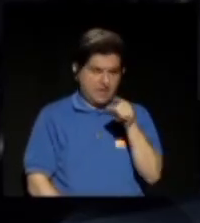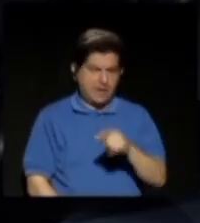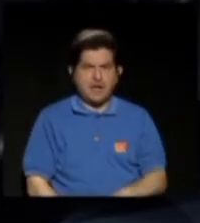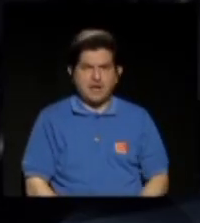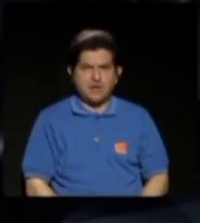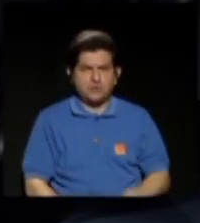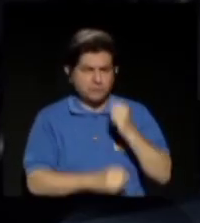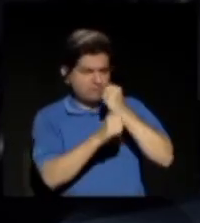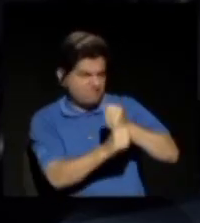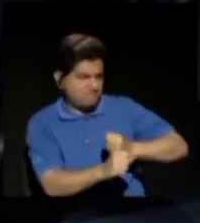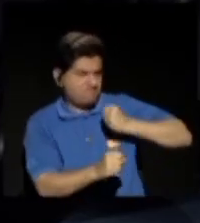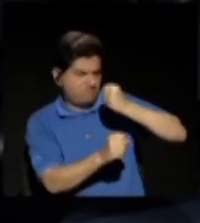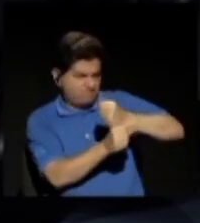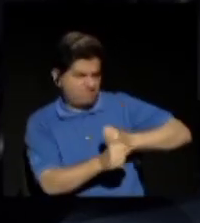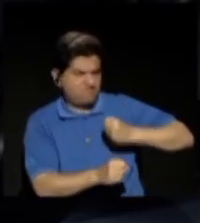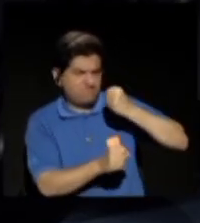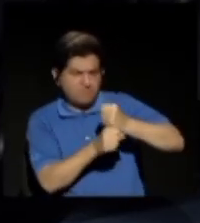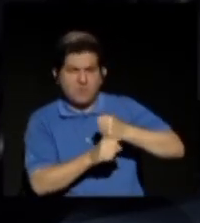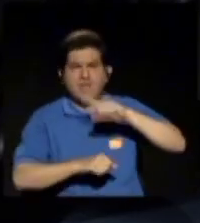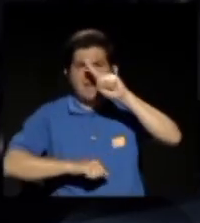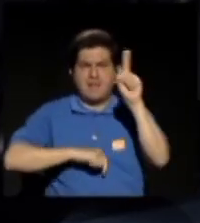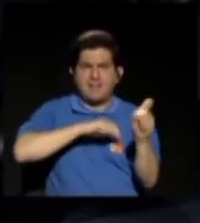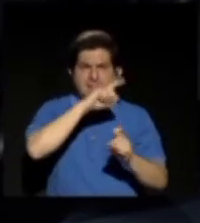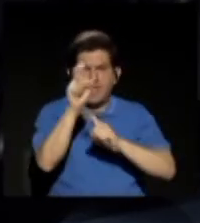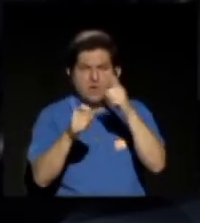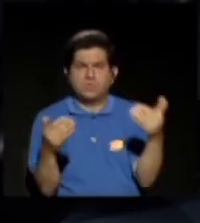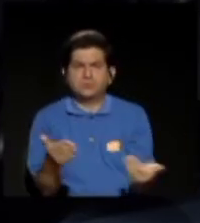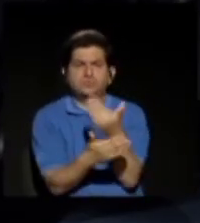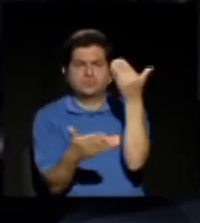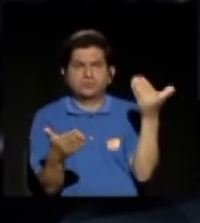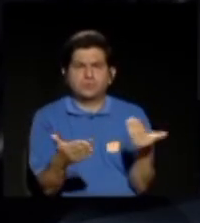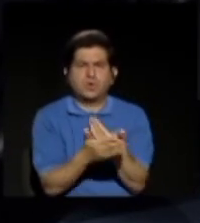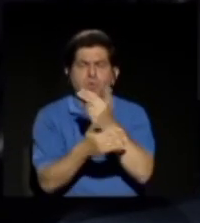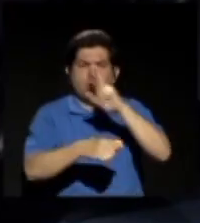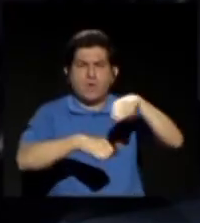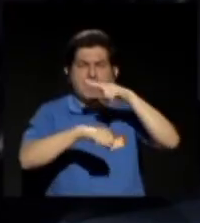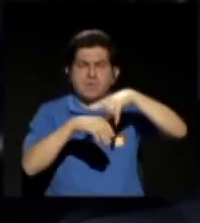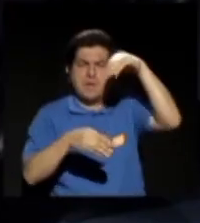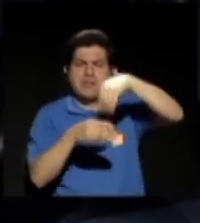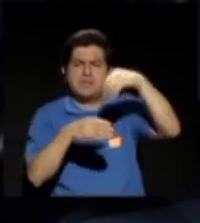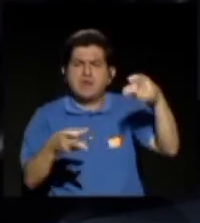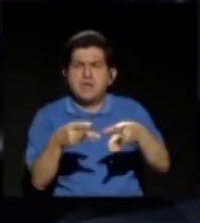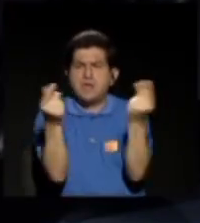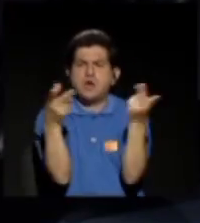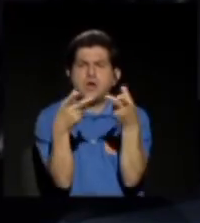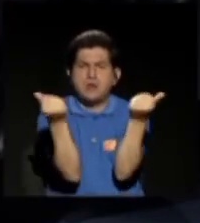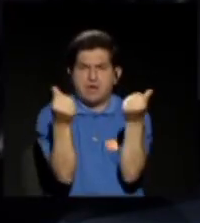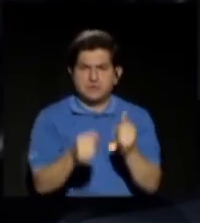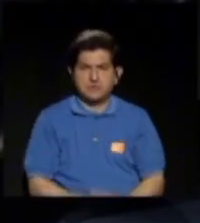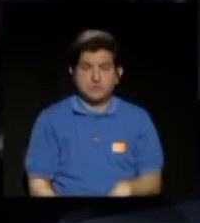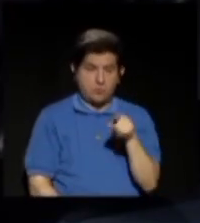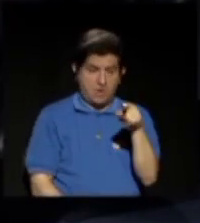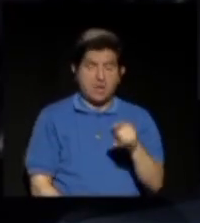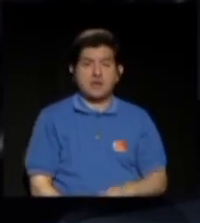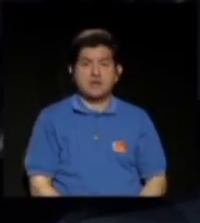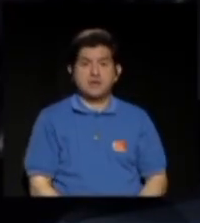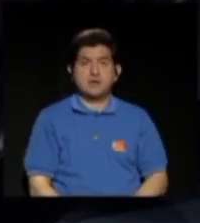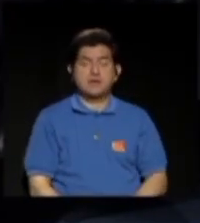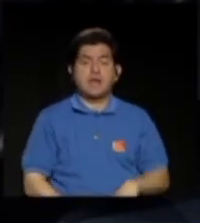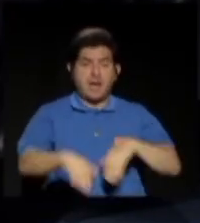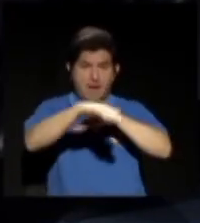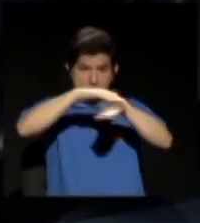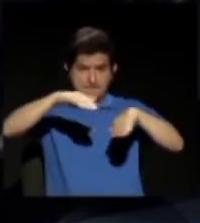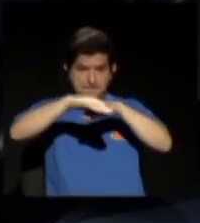levantó la encuesta, la más reciente encuesta nacional de ingreso-gasto, que es la base de la